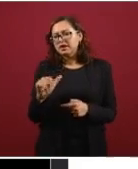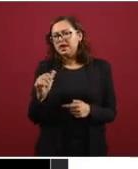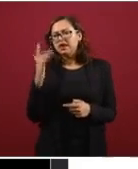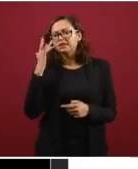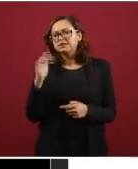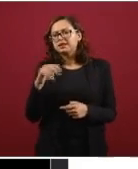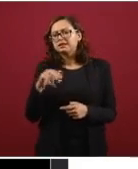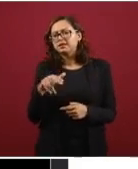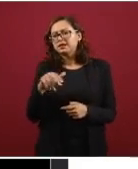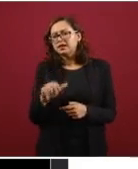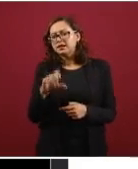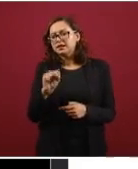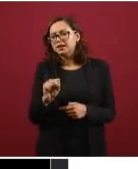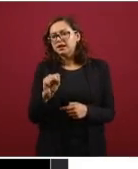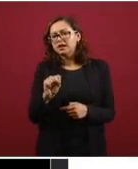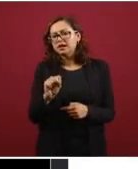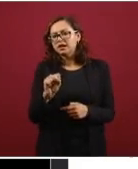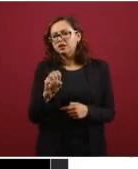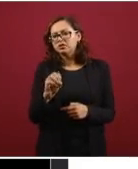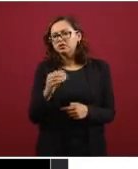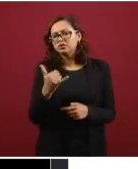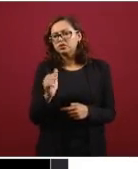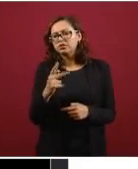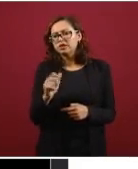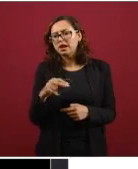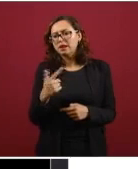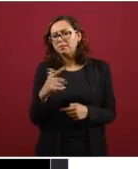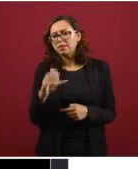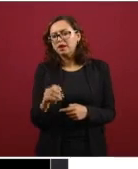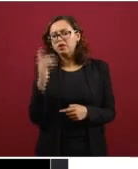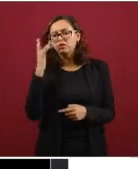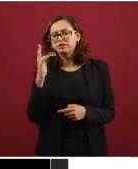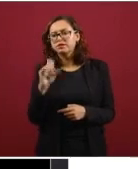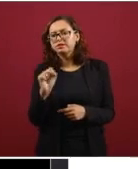Aguachapán. En el caso de Guatemala, propondremos